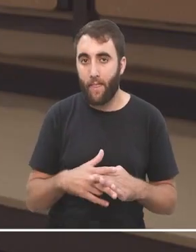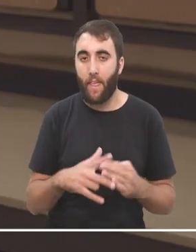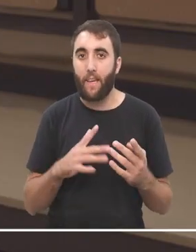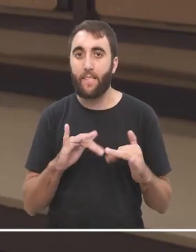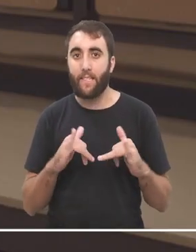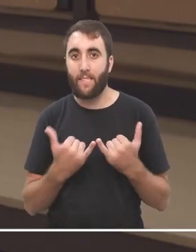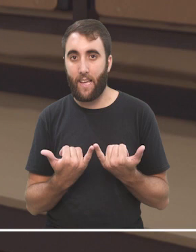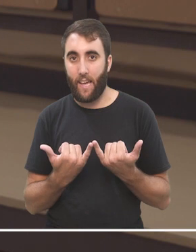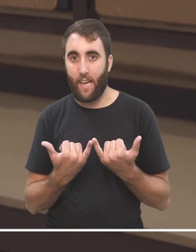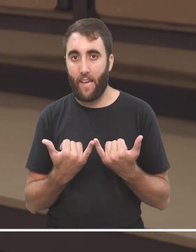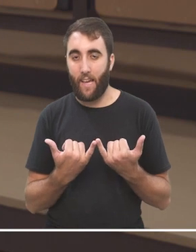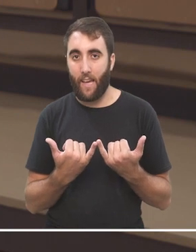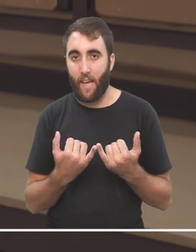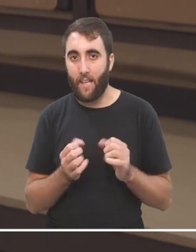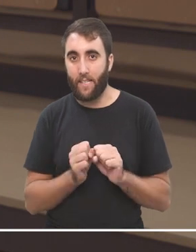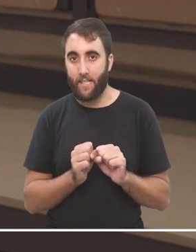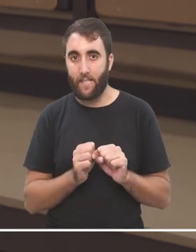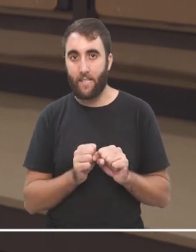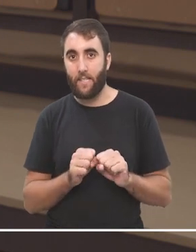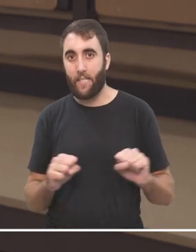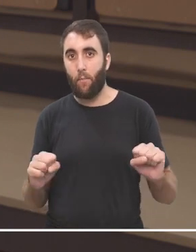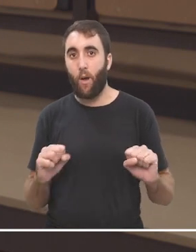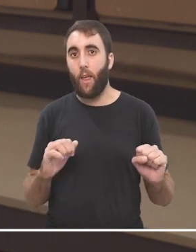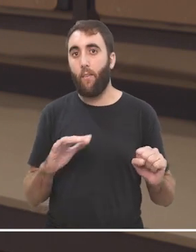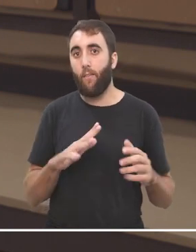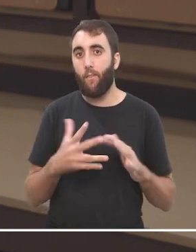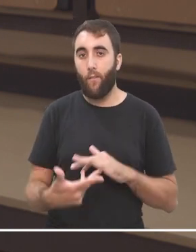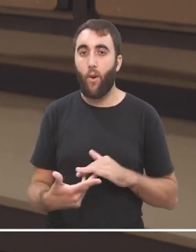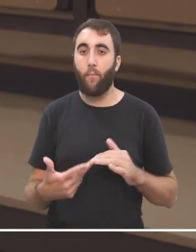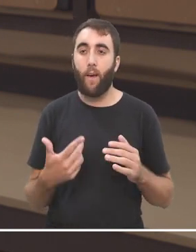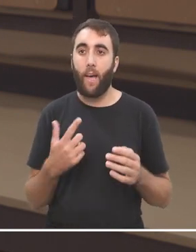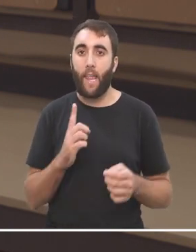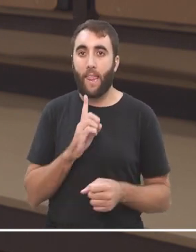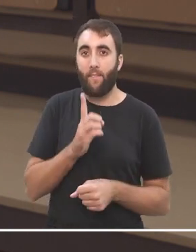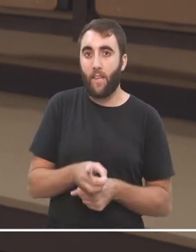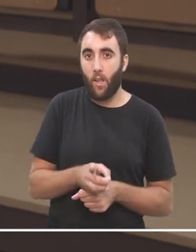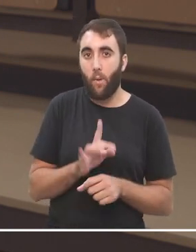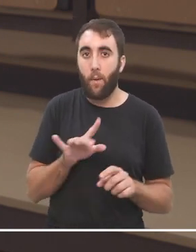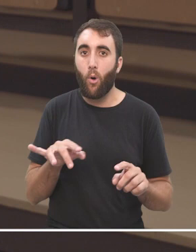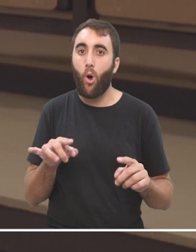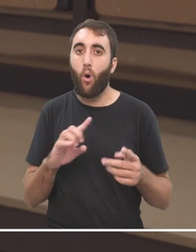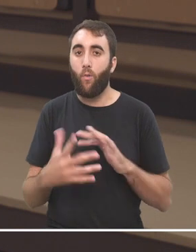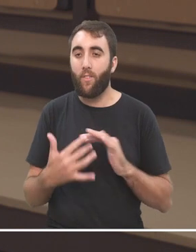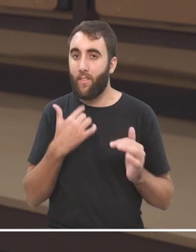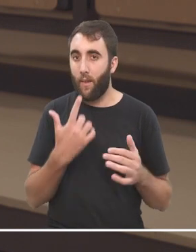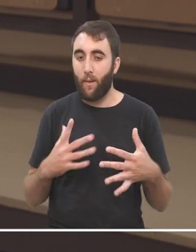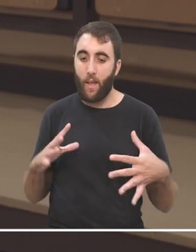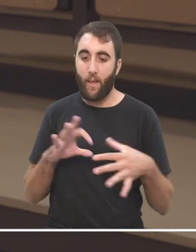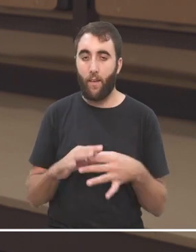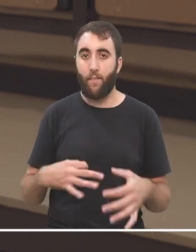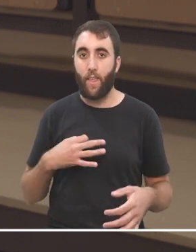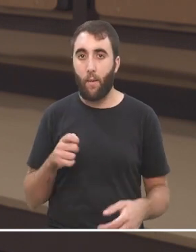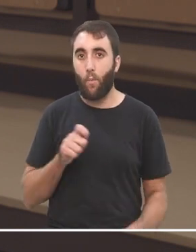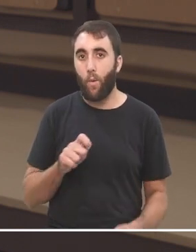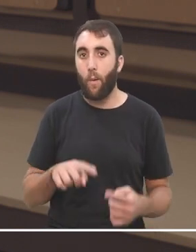a las herramientas que se hayan definido como conectores de la vida pública, como por ejemplo